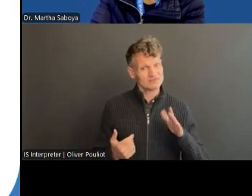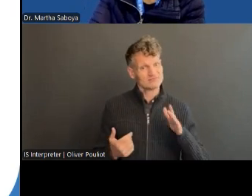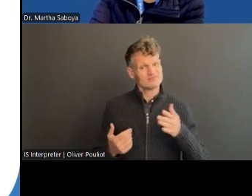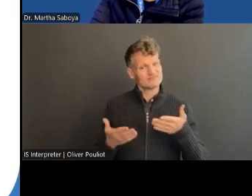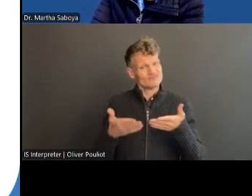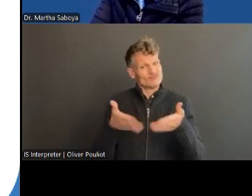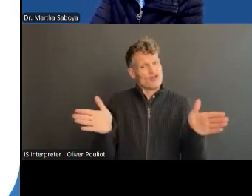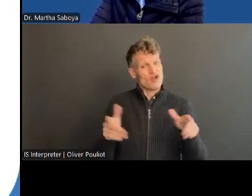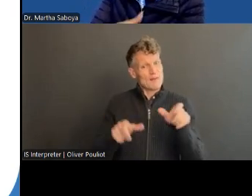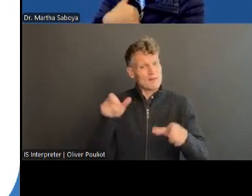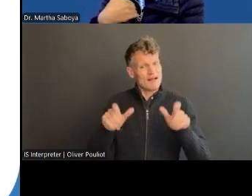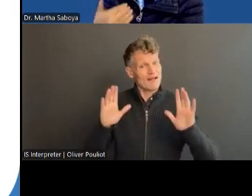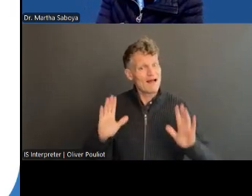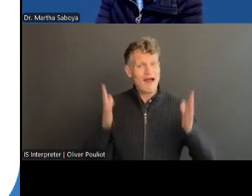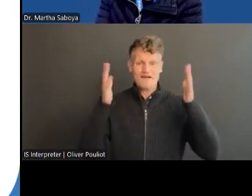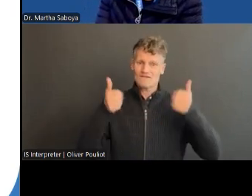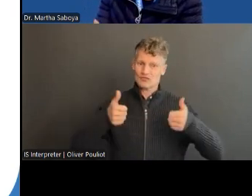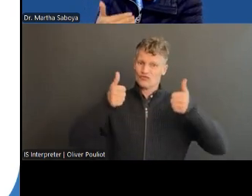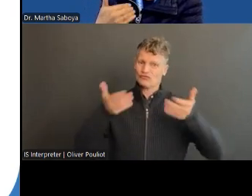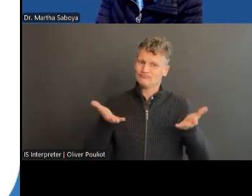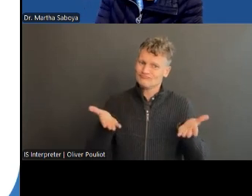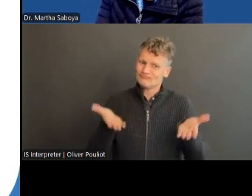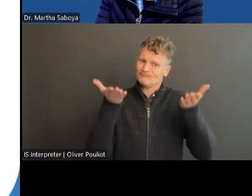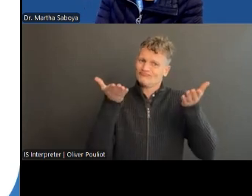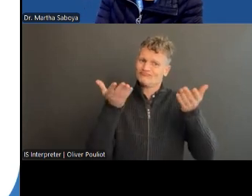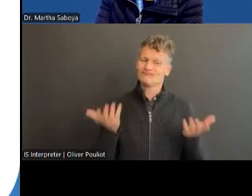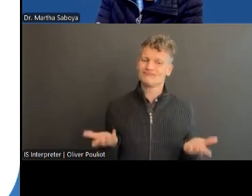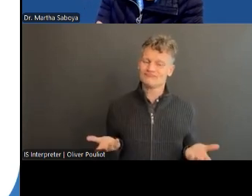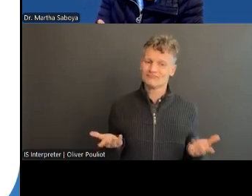para poder mejorar la calidad de vida.